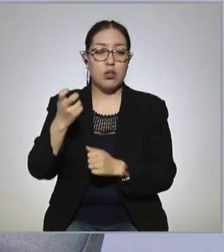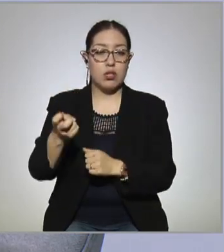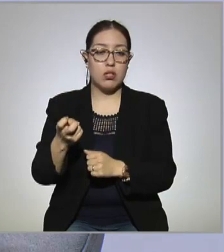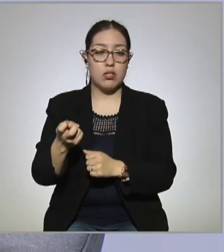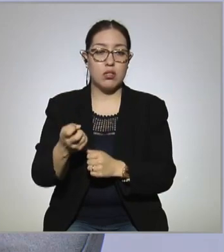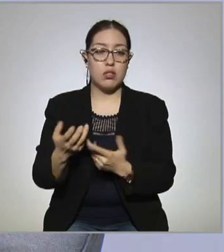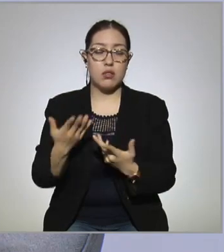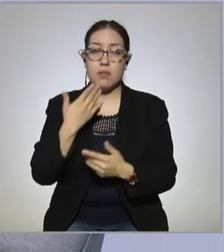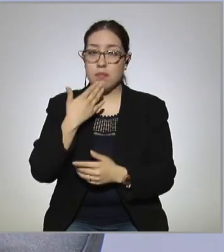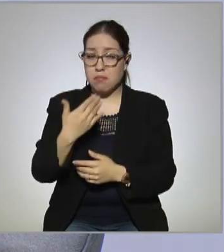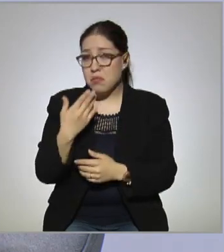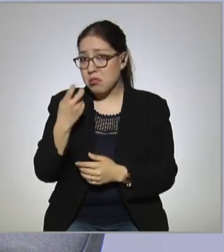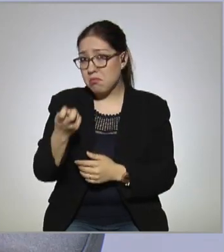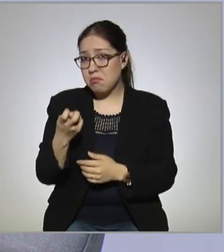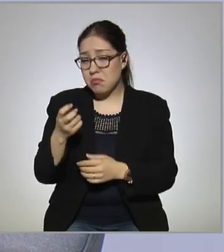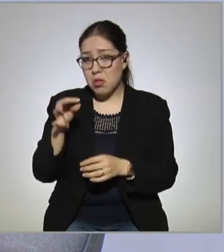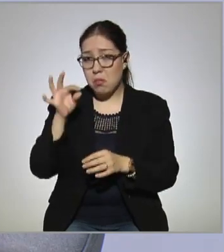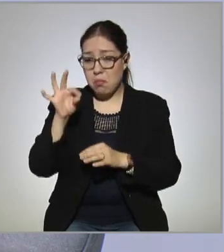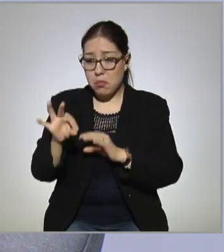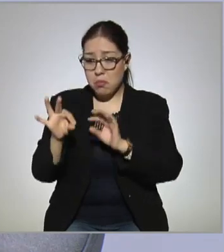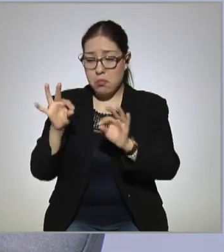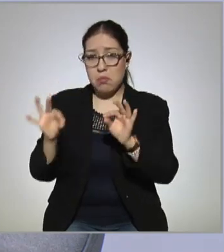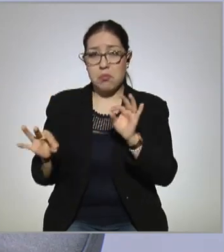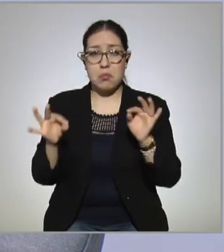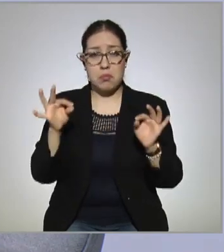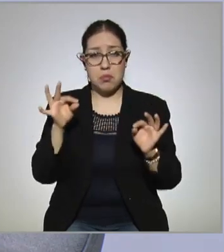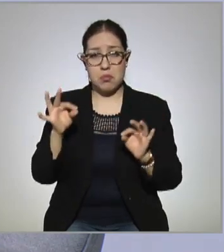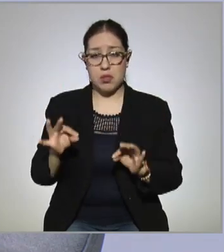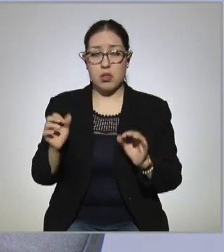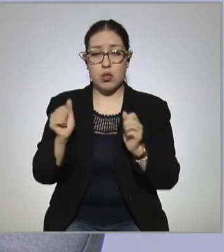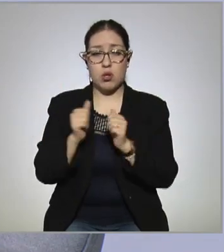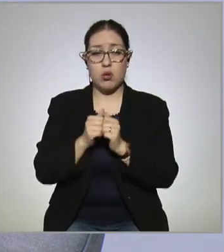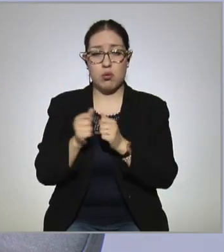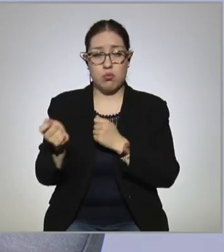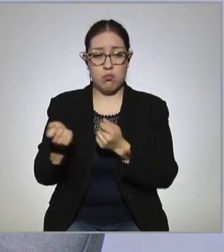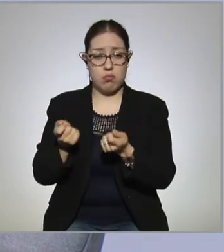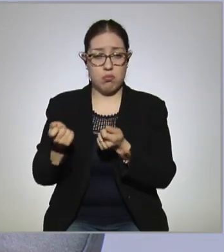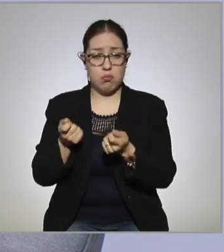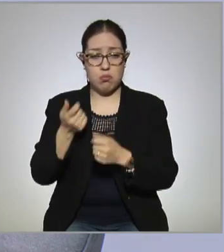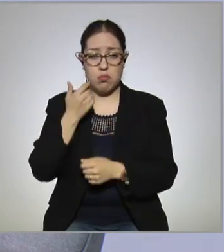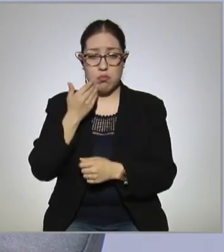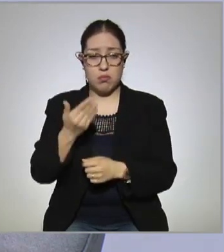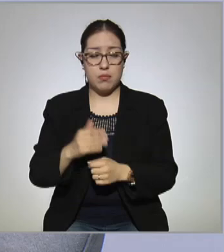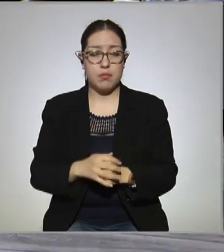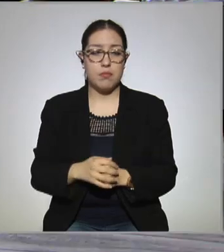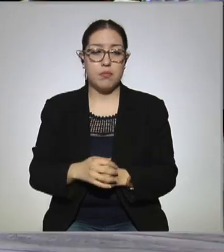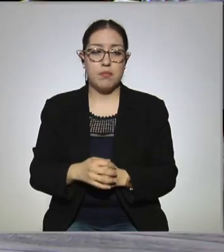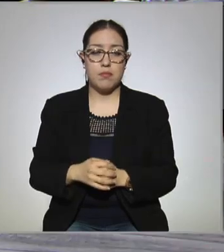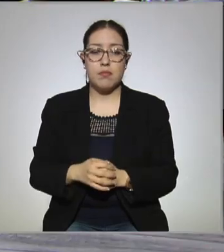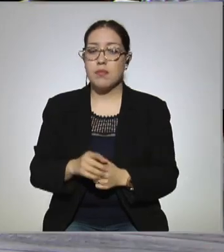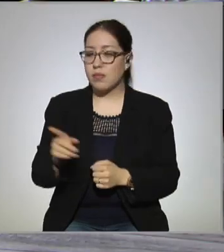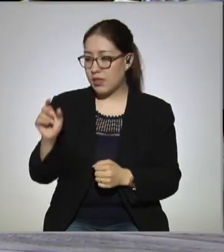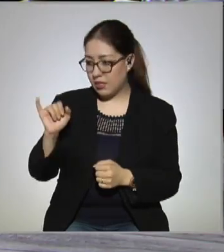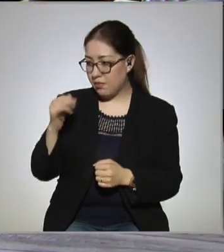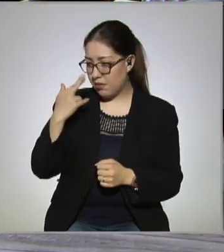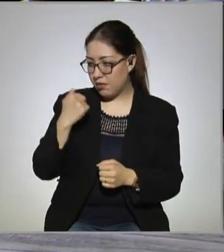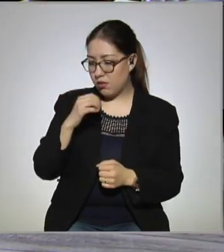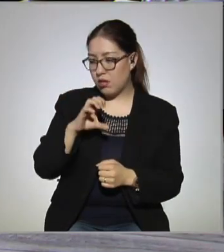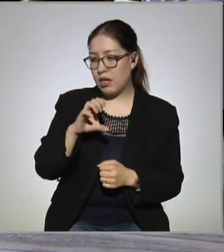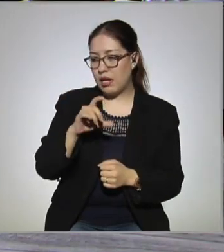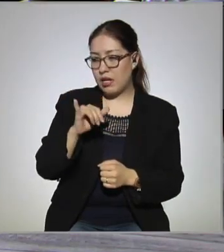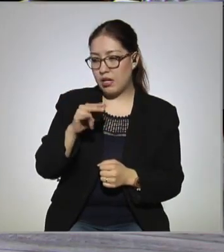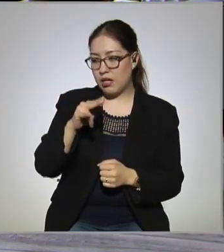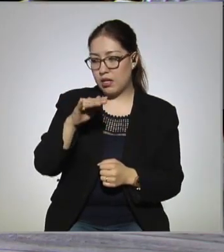manguito rotador, pues es exitoso a través de eso y como bien dijo el doctor, con las medidas térmicas. O sea, De hecho, también, Clínica del Dolor maneja mucho los